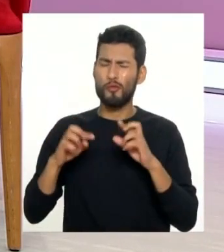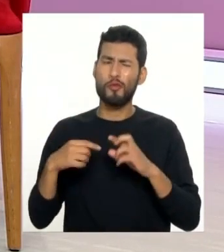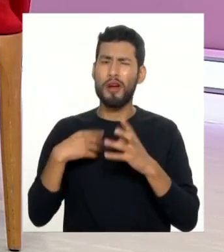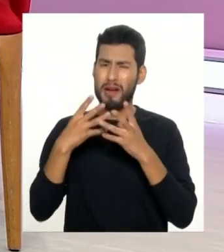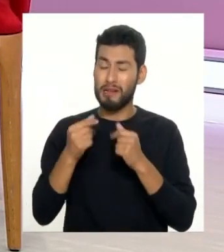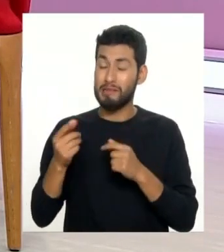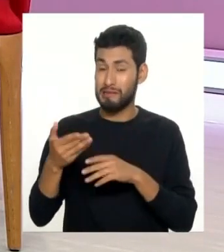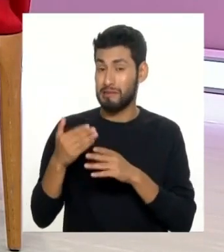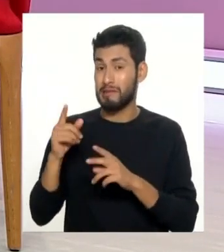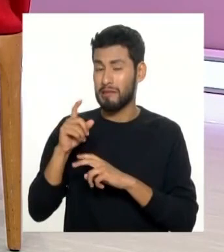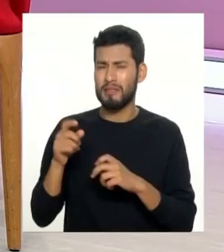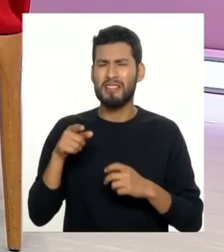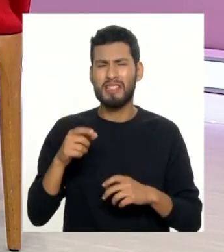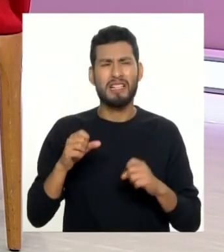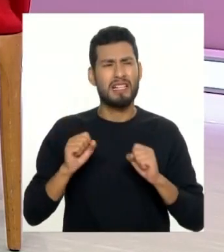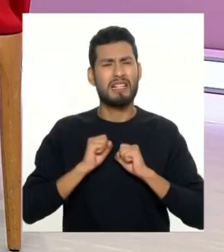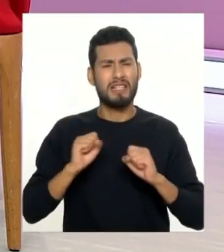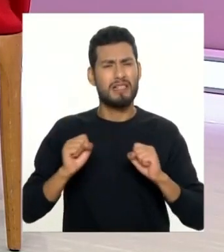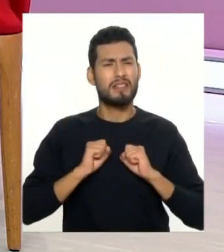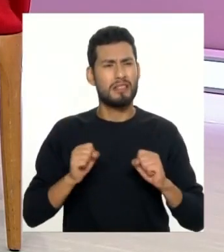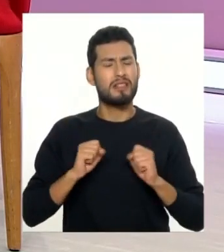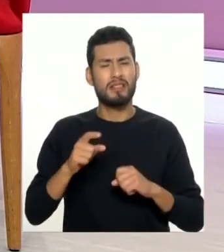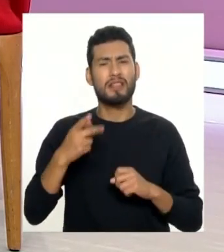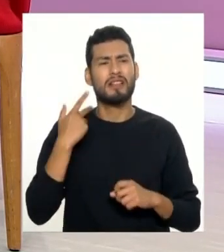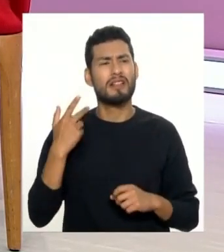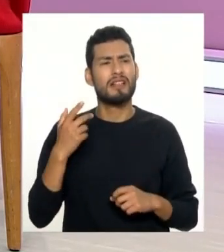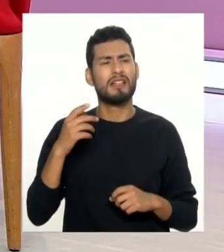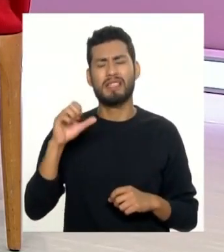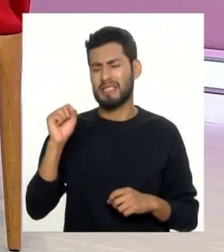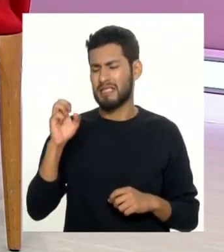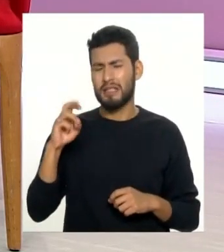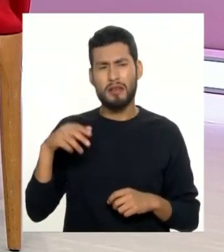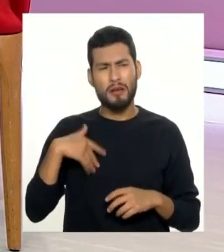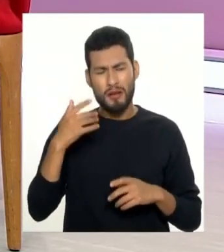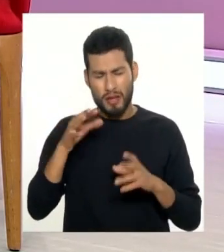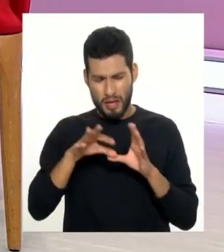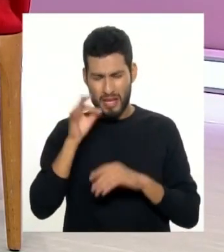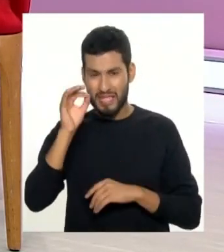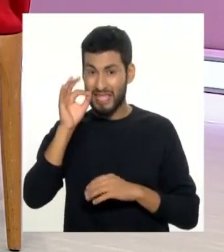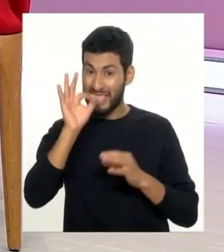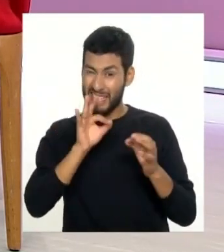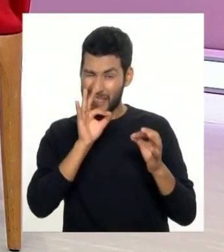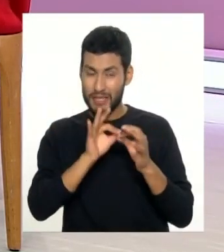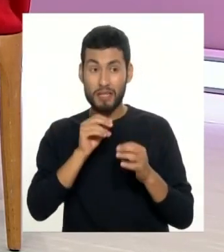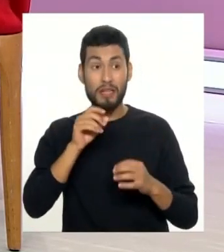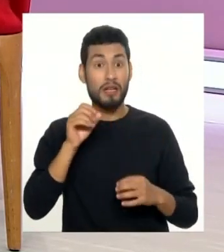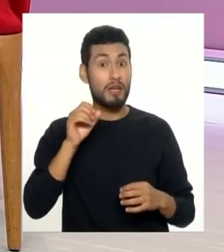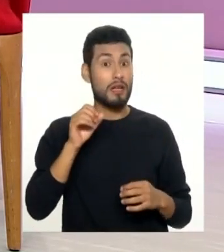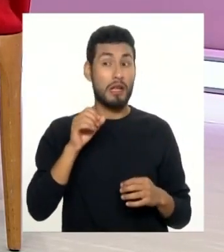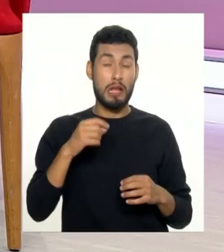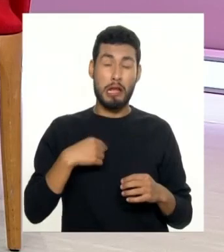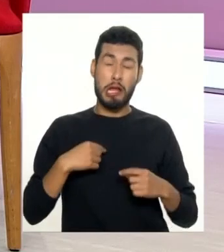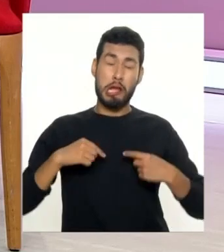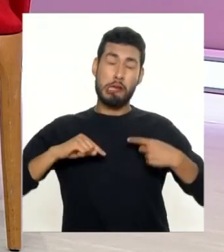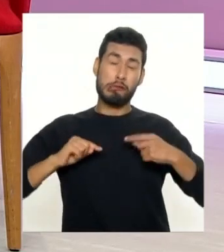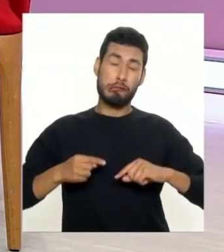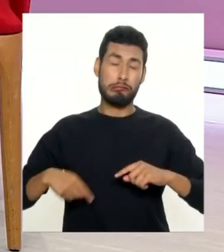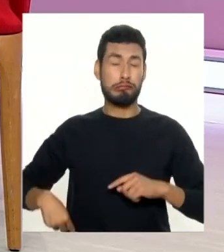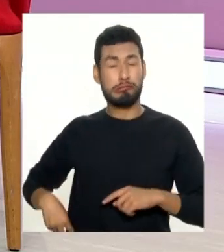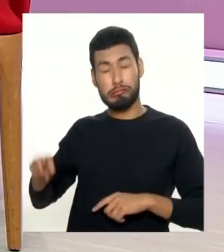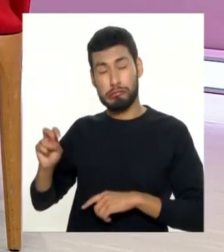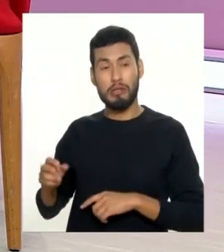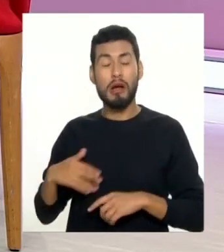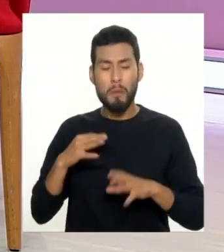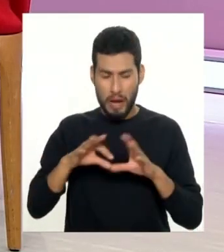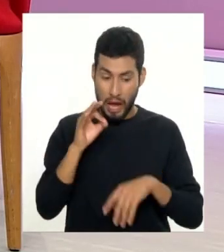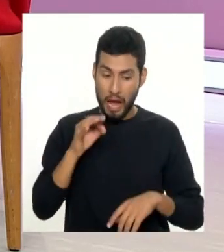de la pregunta, de este ejercicio, de este test de la SEGE que se hace para que clínicamente uno que viene con dolor lumbar pueda establecerse ese